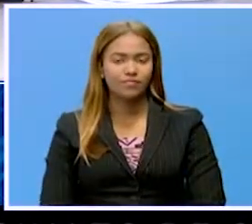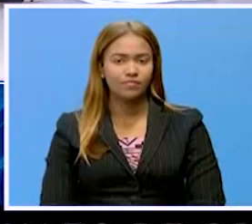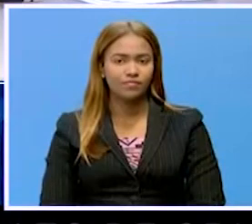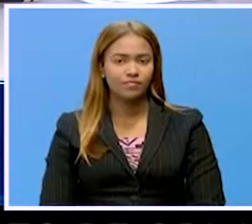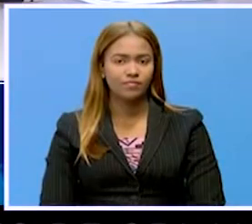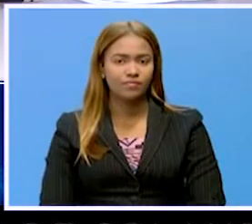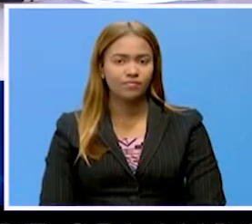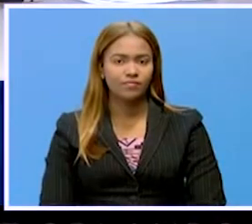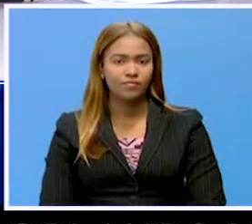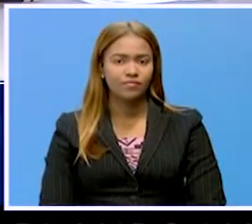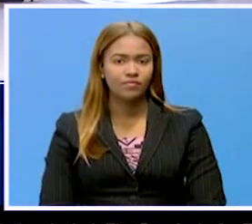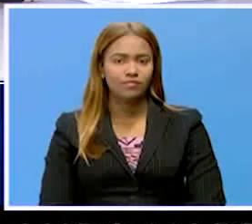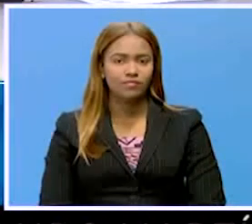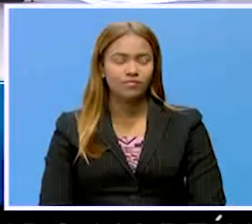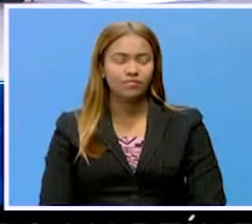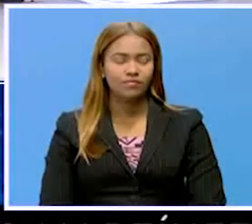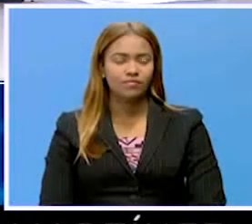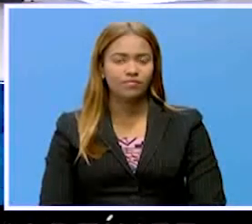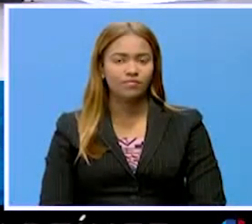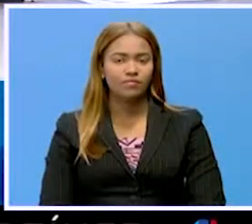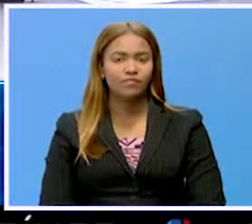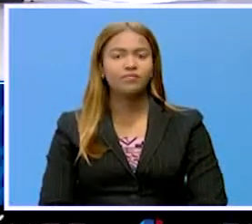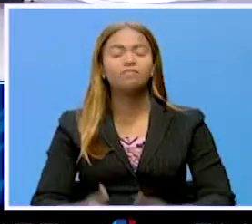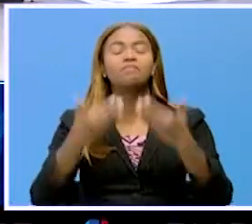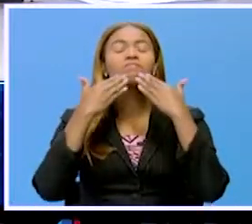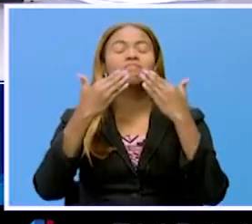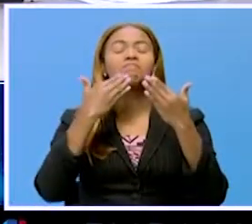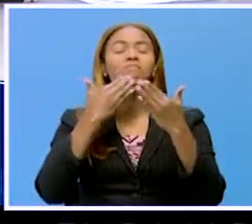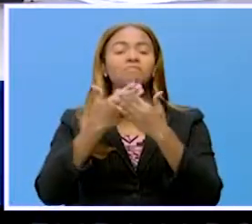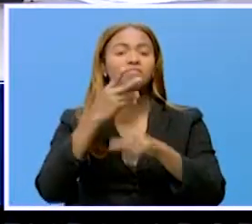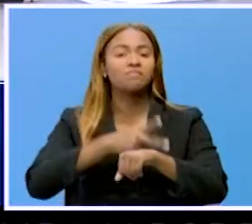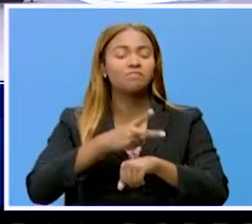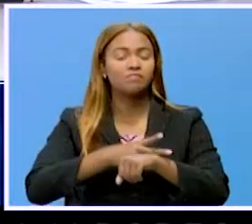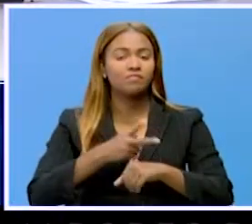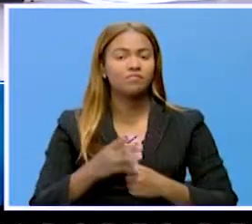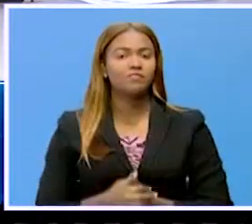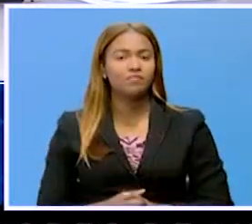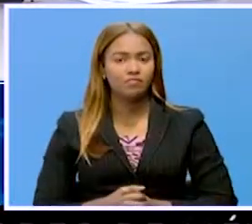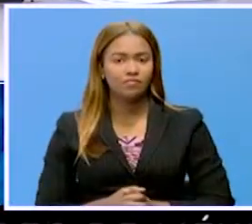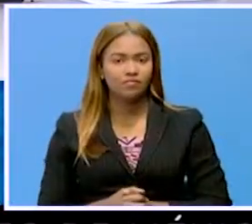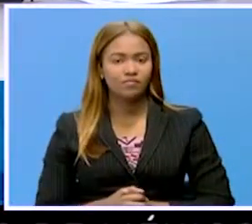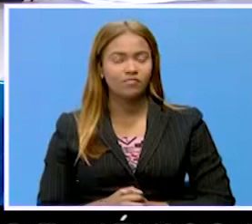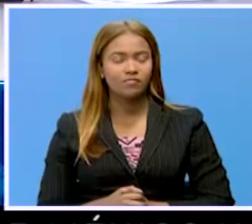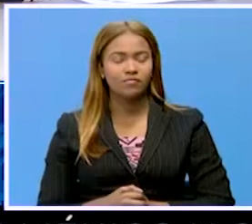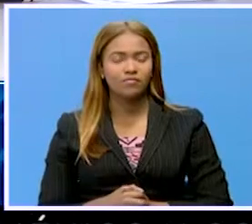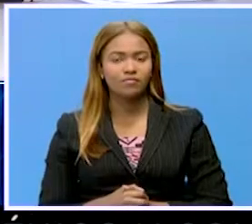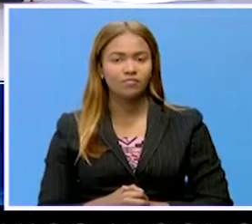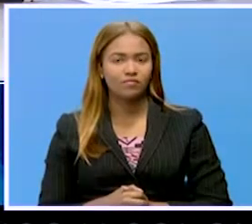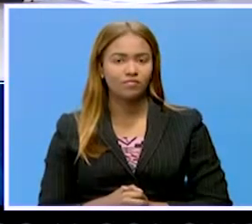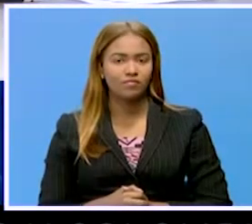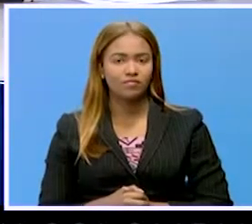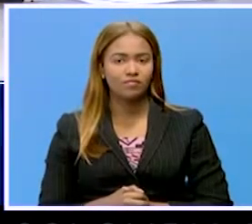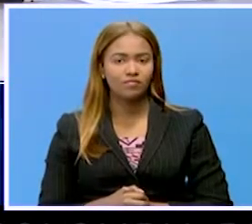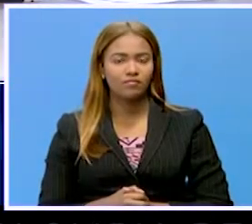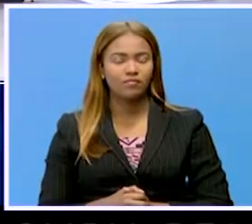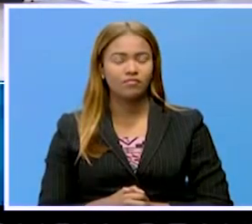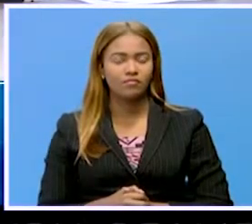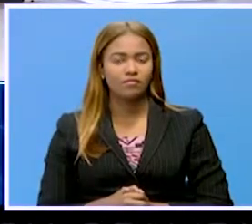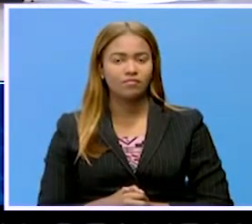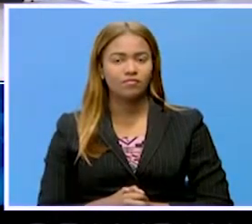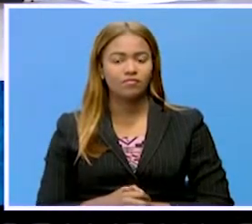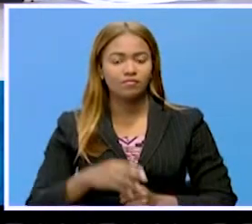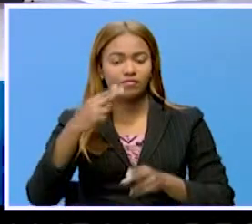Hola. Sí, buenas tardes. Buenas tardes. Adelante, su pregunta, ¿de dónde nos habla?